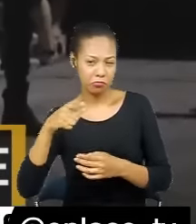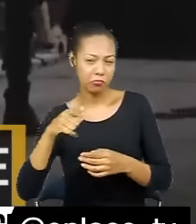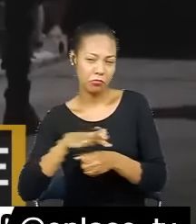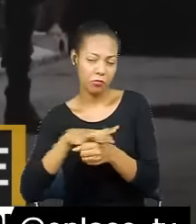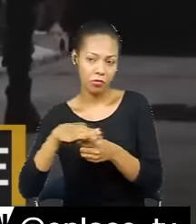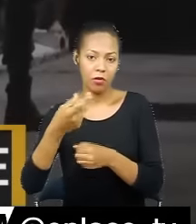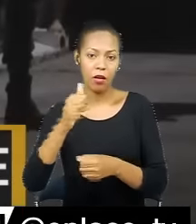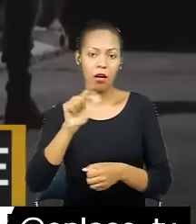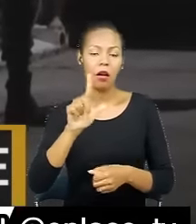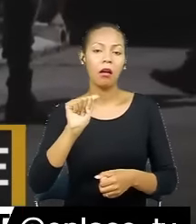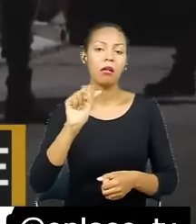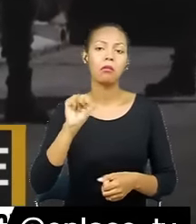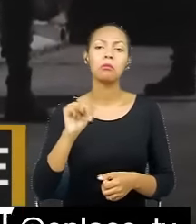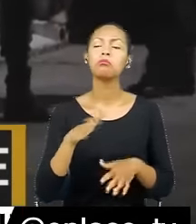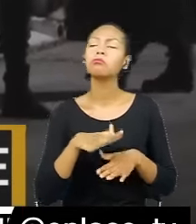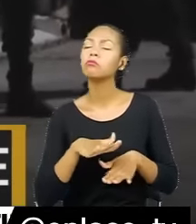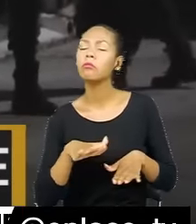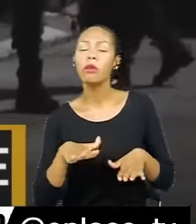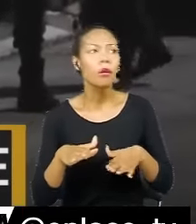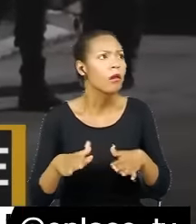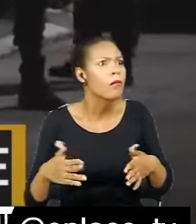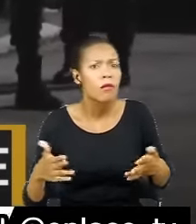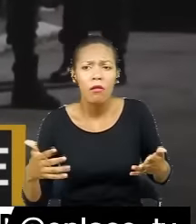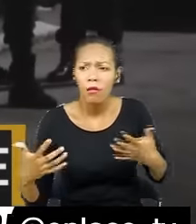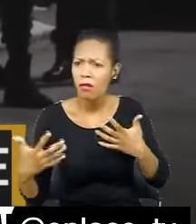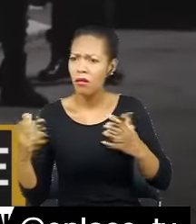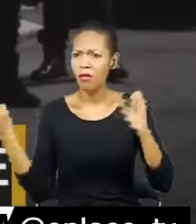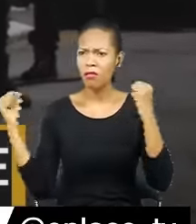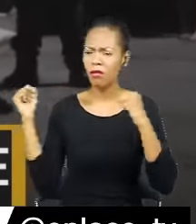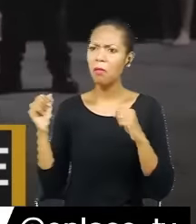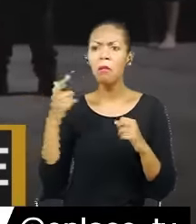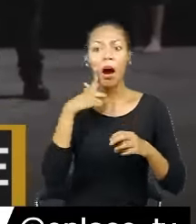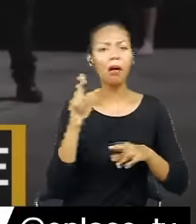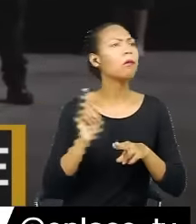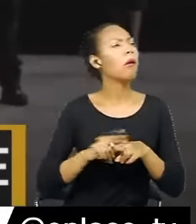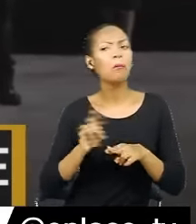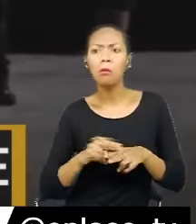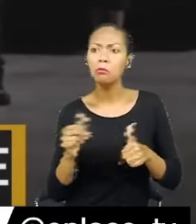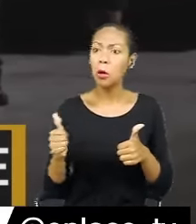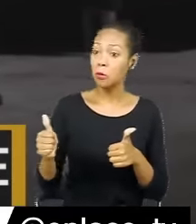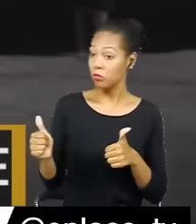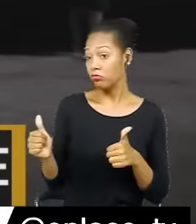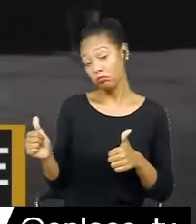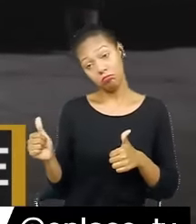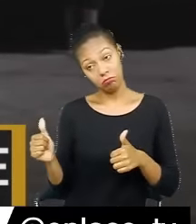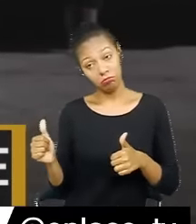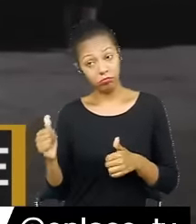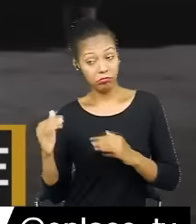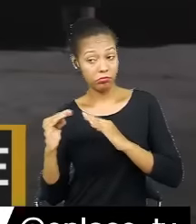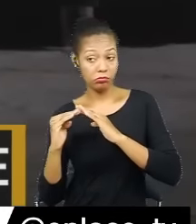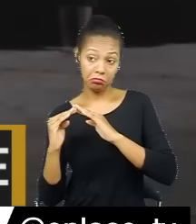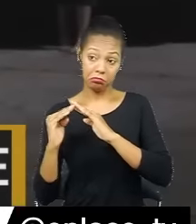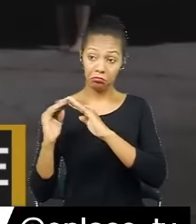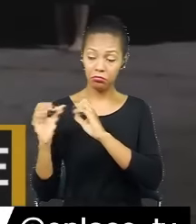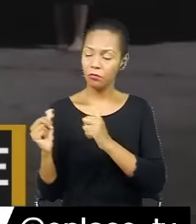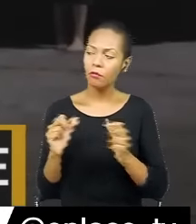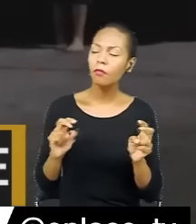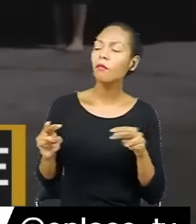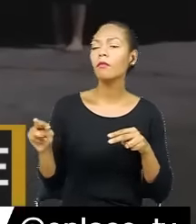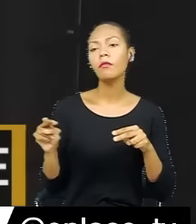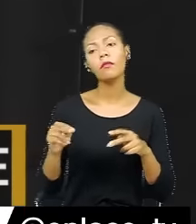cuando la tranquilidad del sector se vio interrumpida. Todo parecía normal en este populoso sector de la Comuna 2, cuando las autoridades de